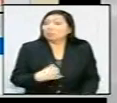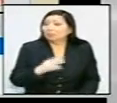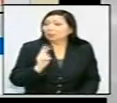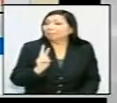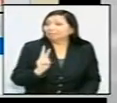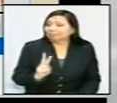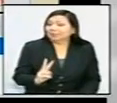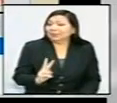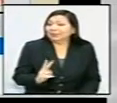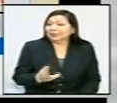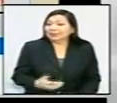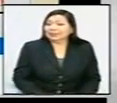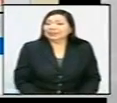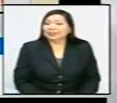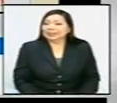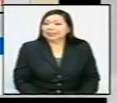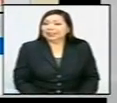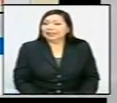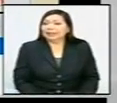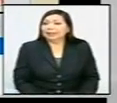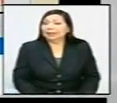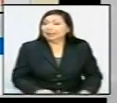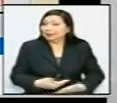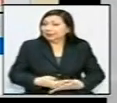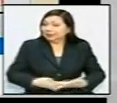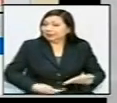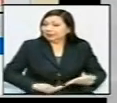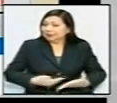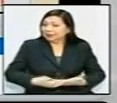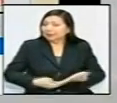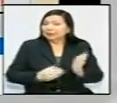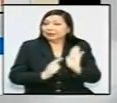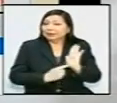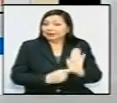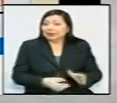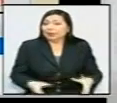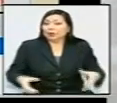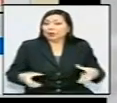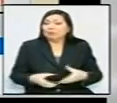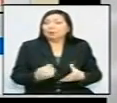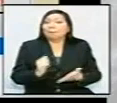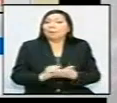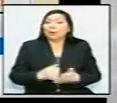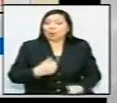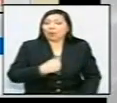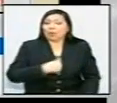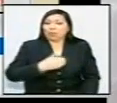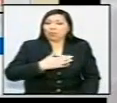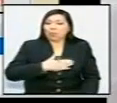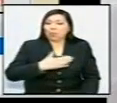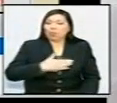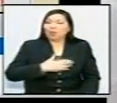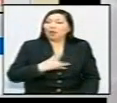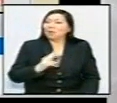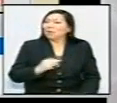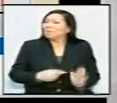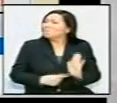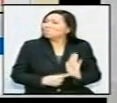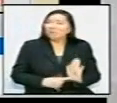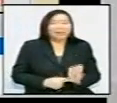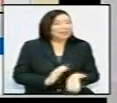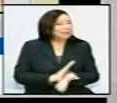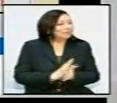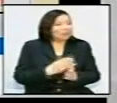puede apreciar, señores congresistas, en el documento proporcionado a la comisión por el propietario, no aparece